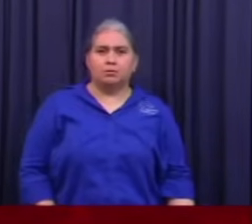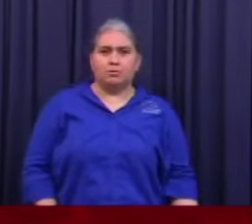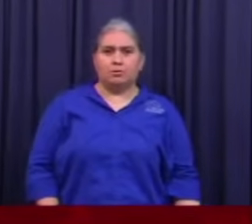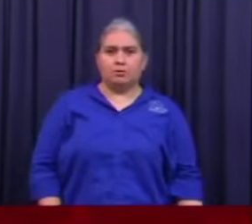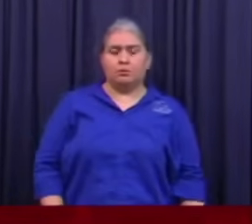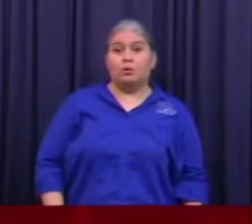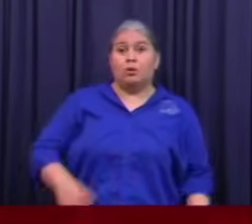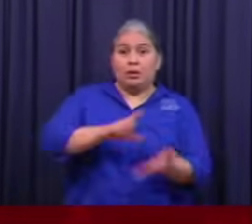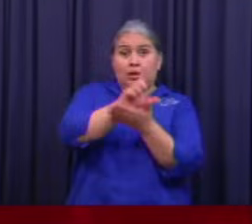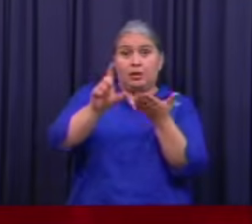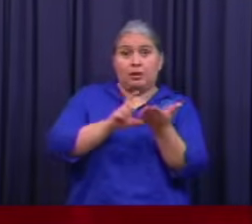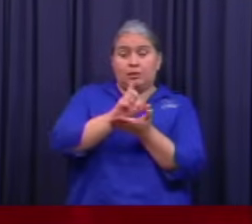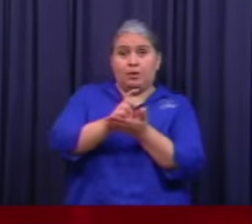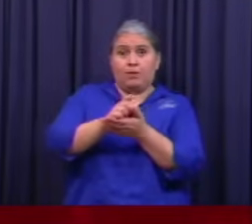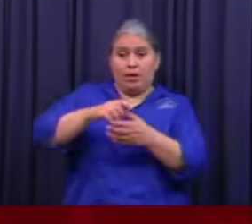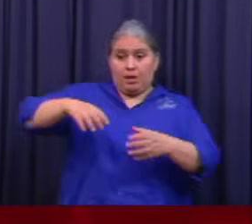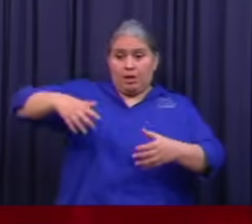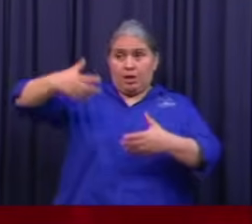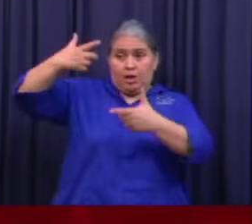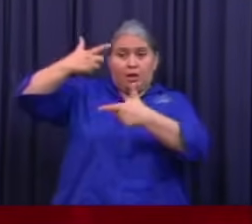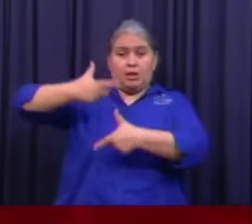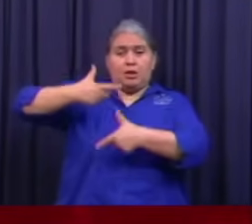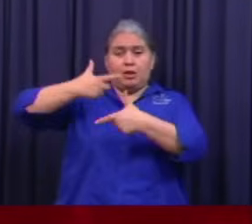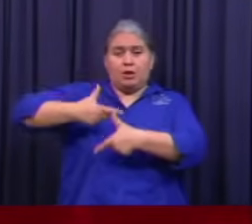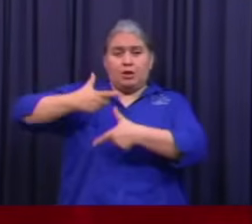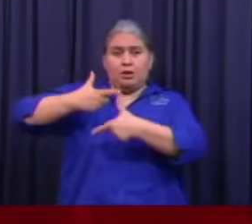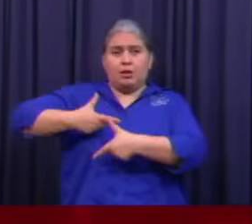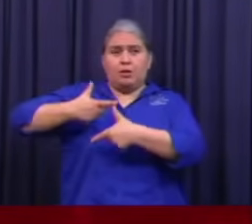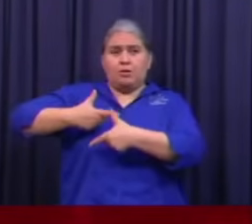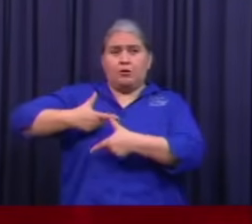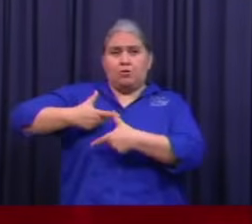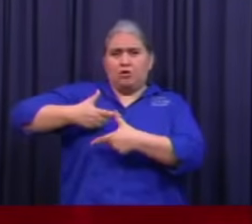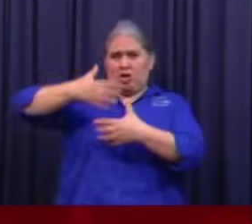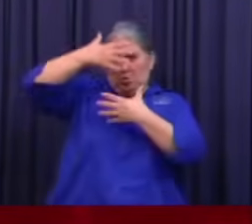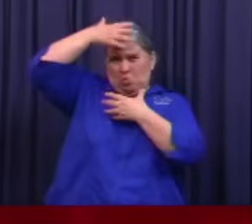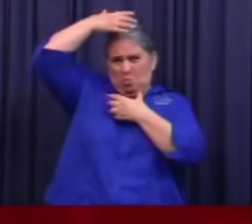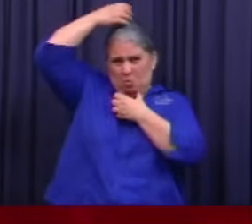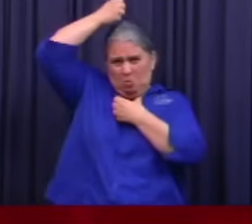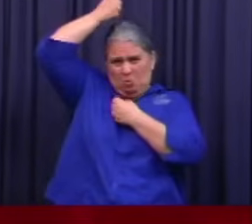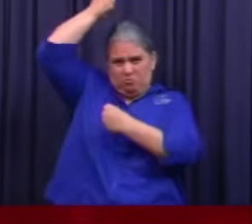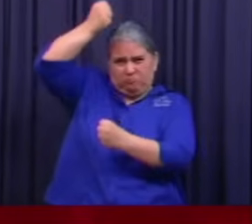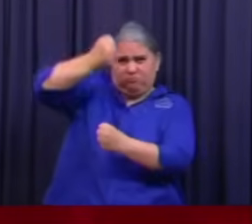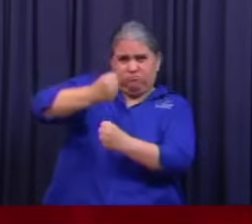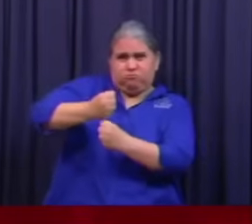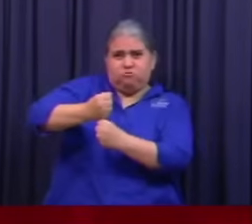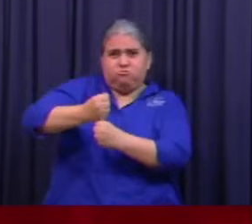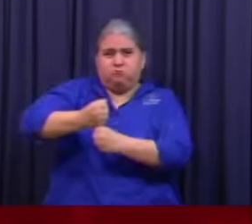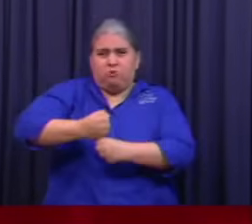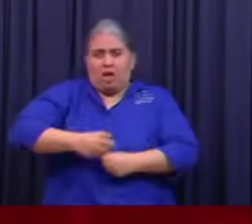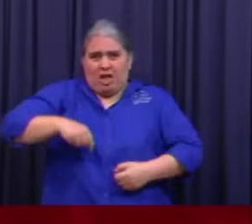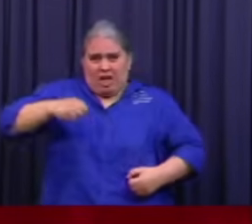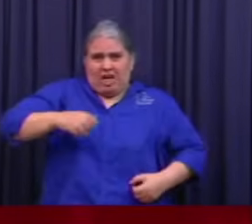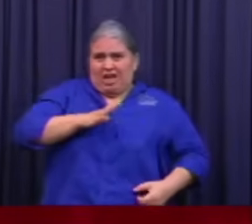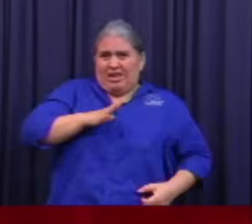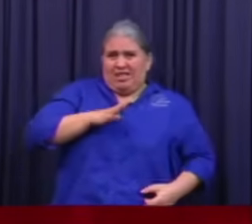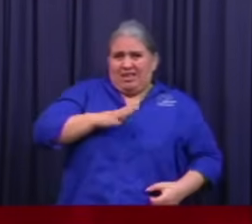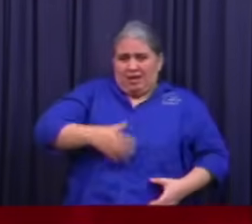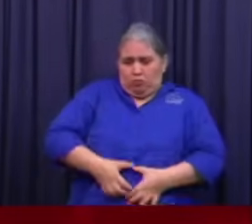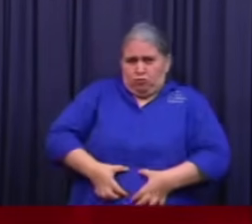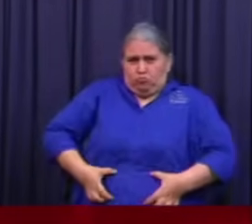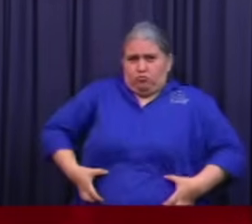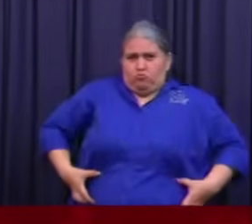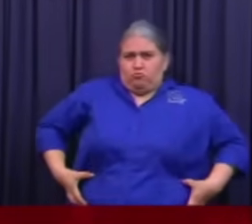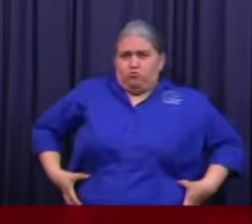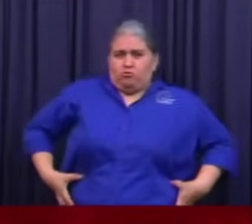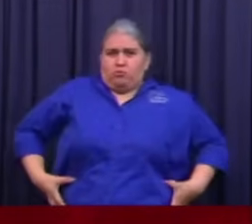mira al norte cada uno con su arma destructora en la mano y entre ellos había un un hombre vestido de Lino con una cartera de escribano en la cintura y entraron y se